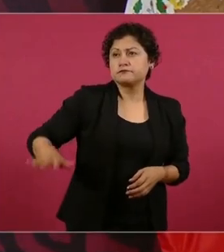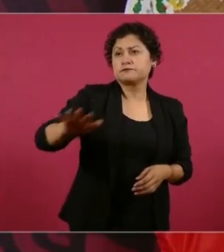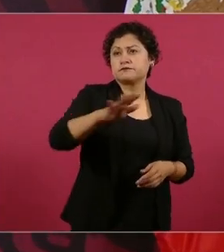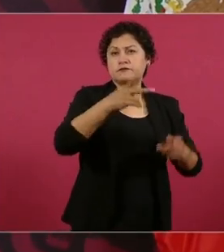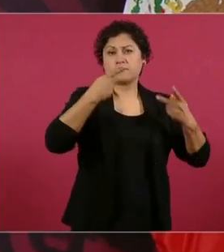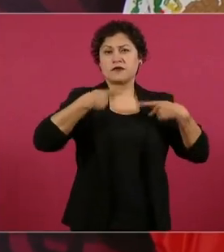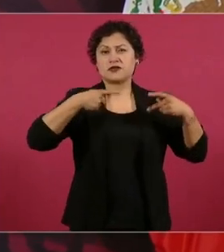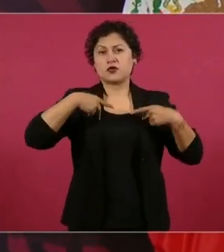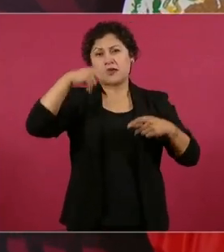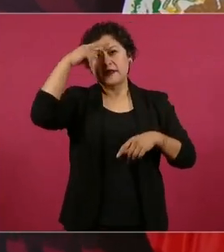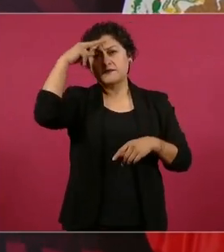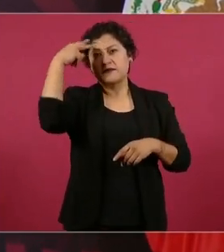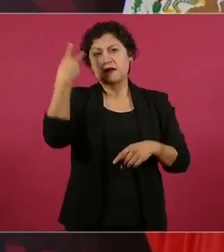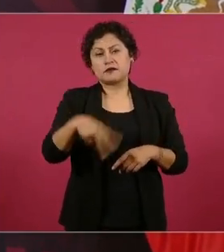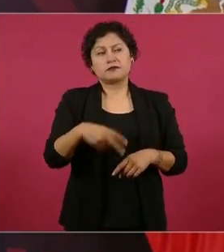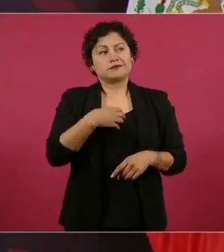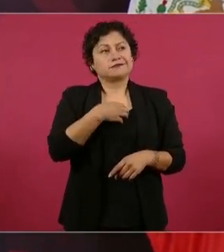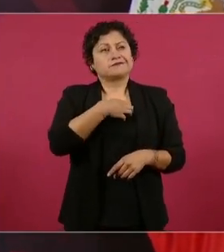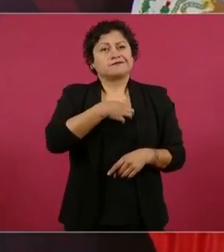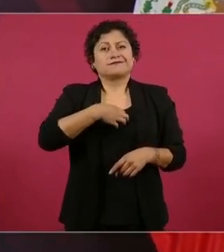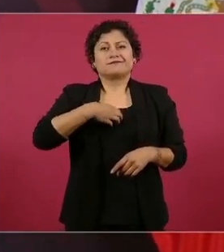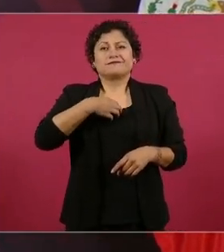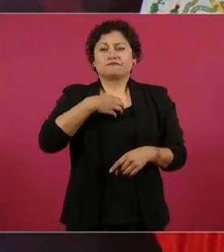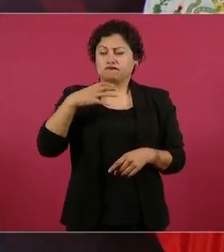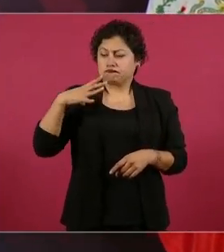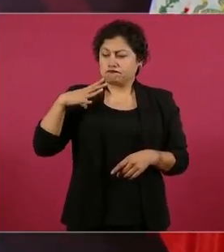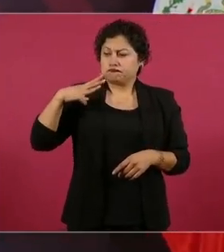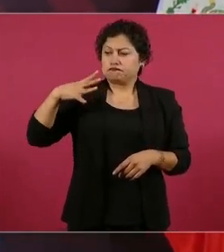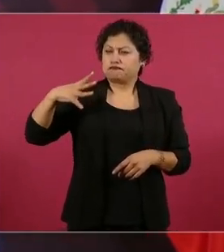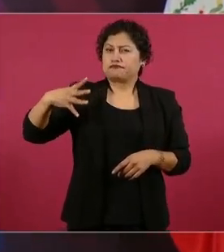contenta, muy orgullosa.